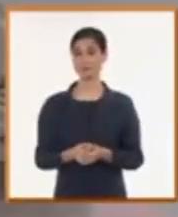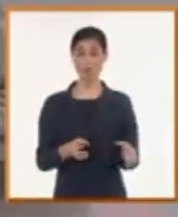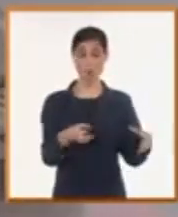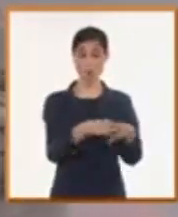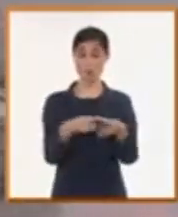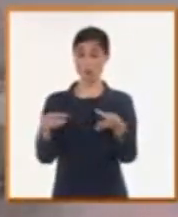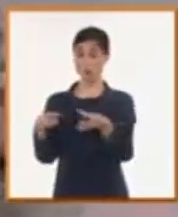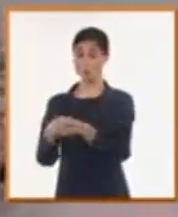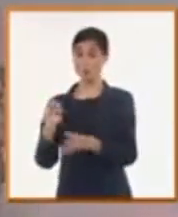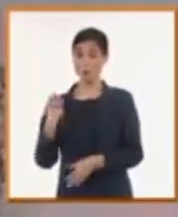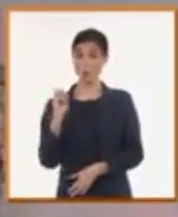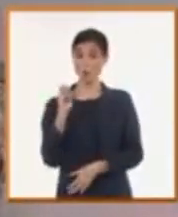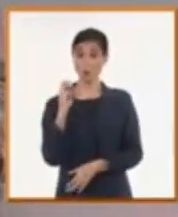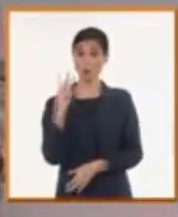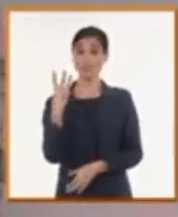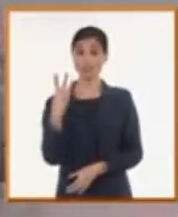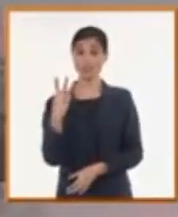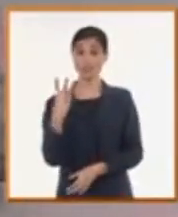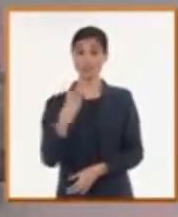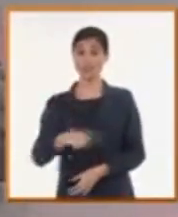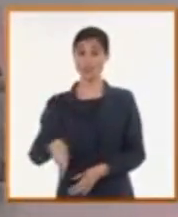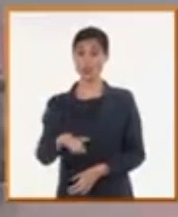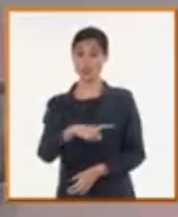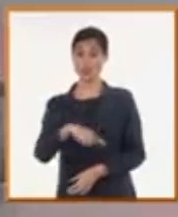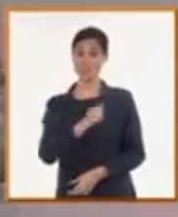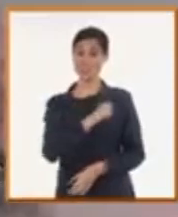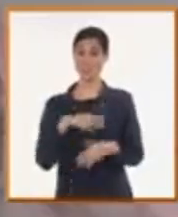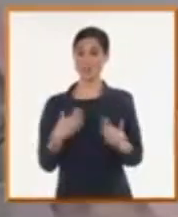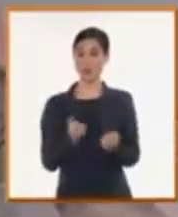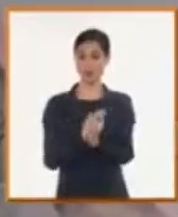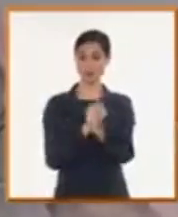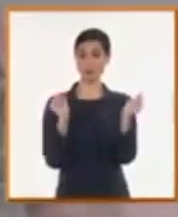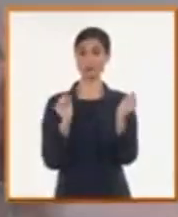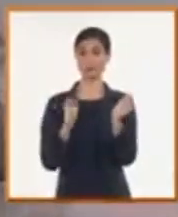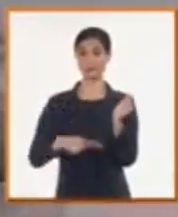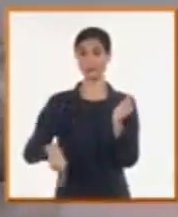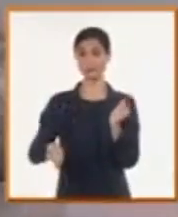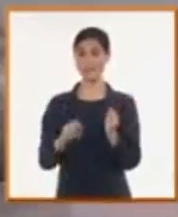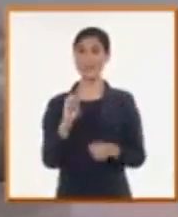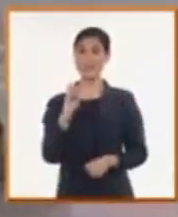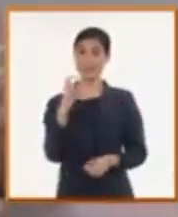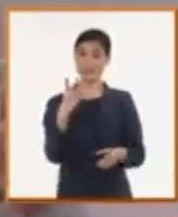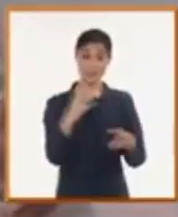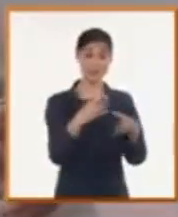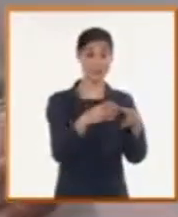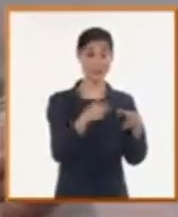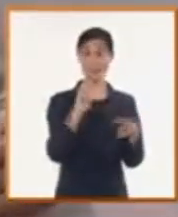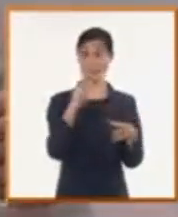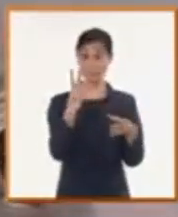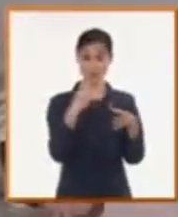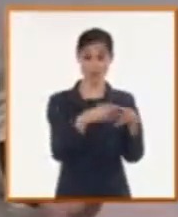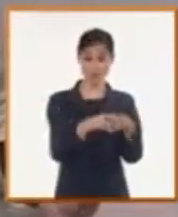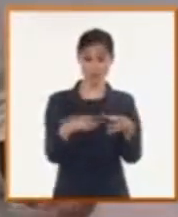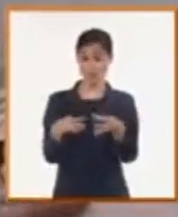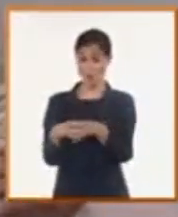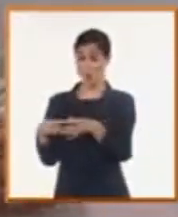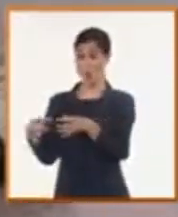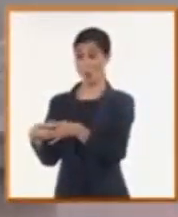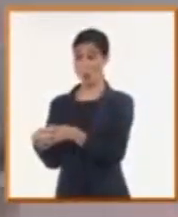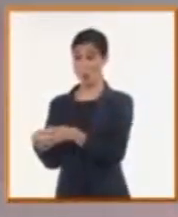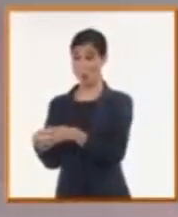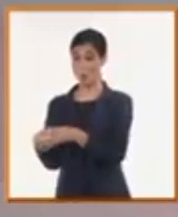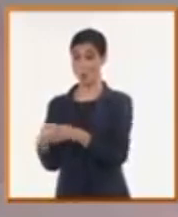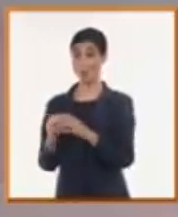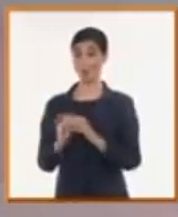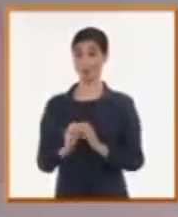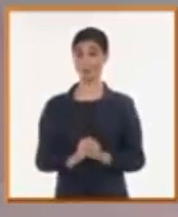reconocidos en el contexto africano, eran tres movimientos, aquellos tenían la asistencia de Occidente y